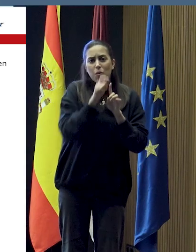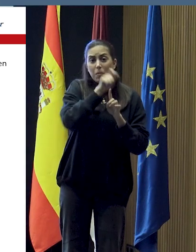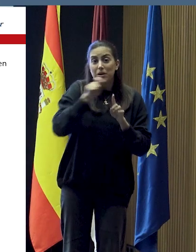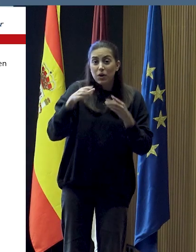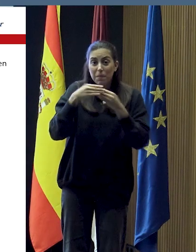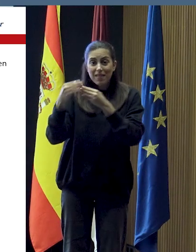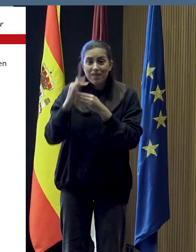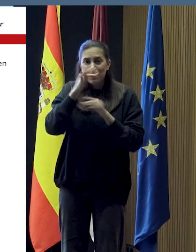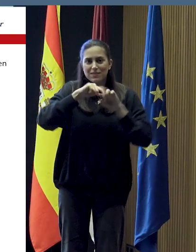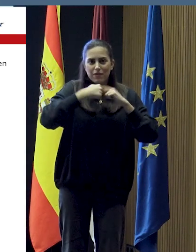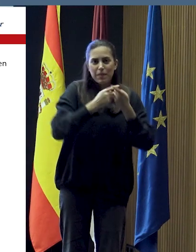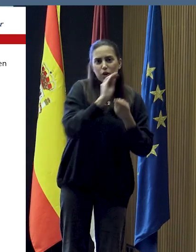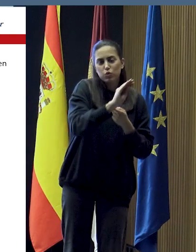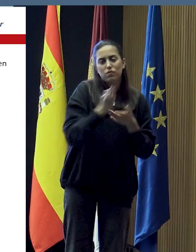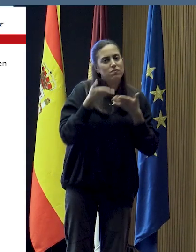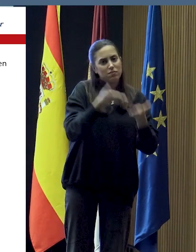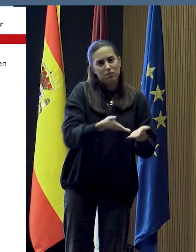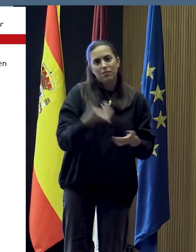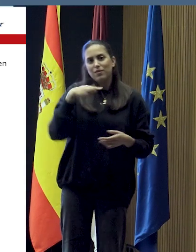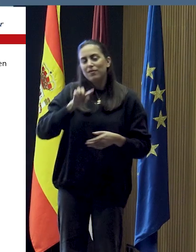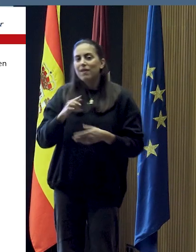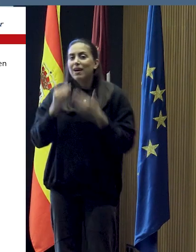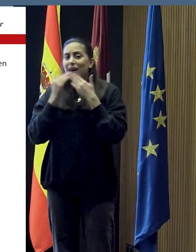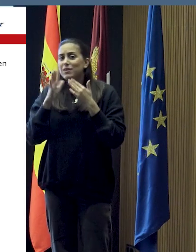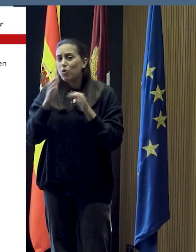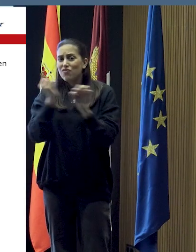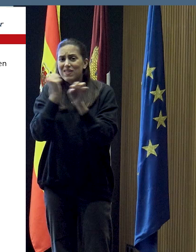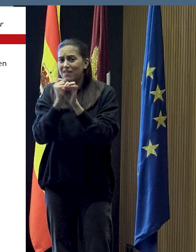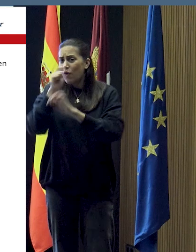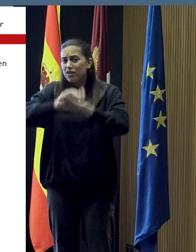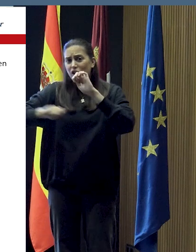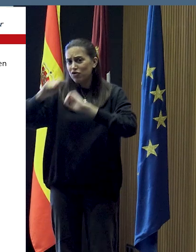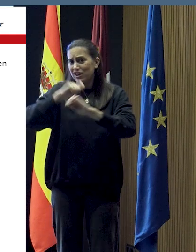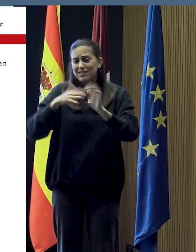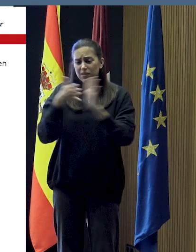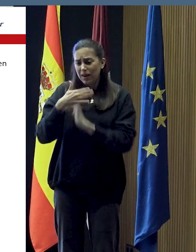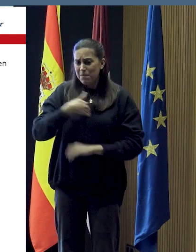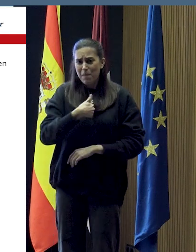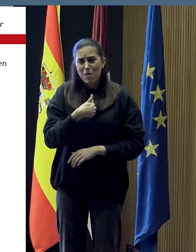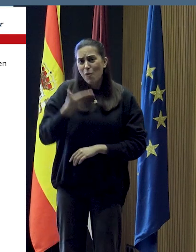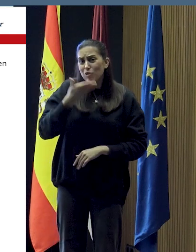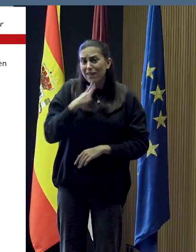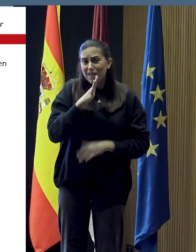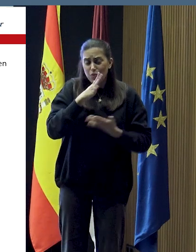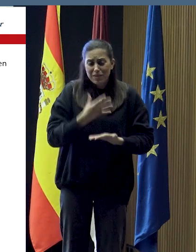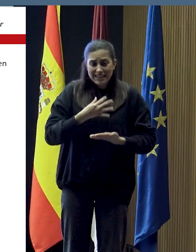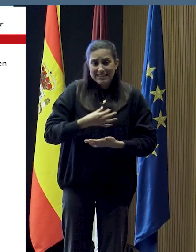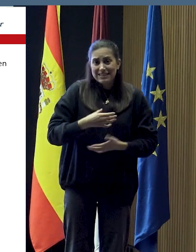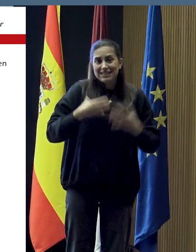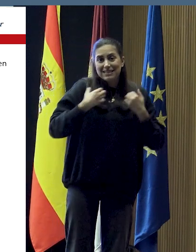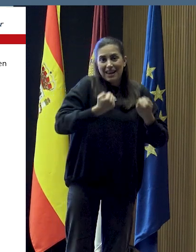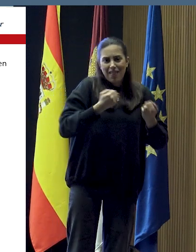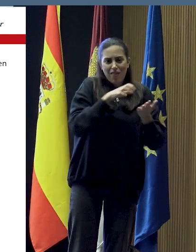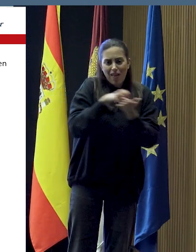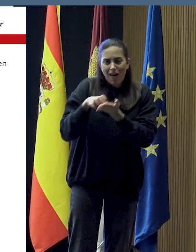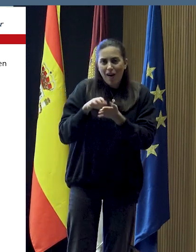posible. Y ahí de nuevo tengo que agradecer el trabajo de las asociaciones porque yo creo que hacen un papel que la sanidad hoy en día no llega a cubrir